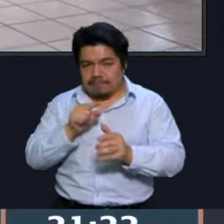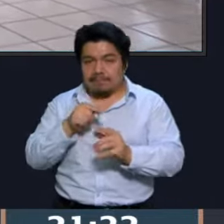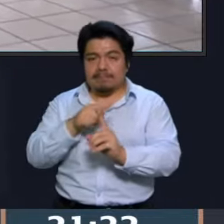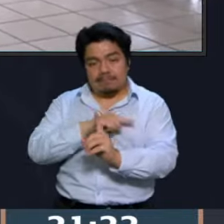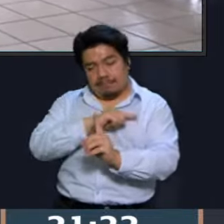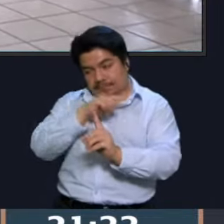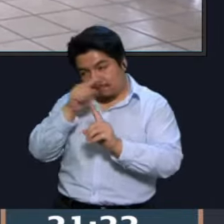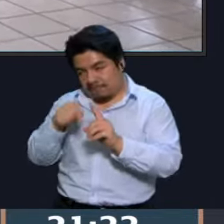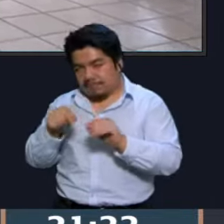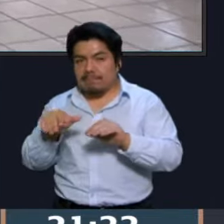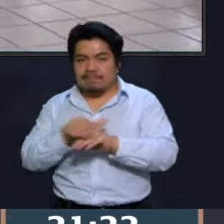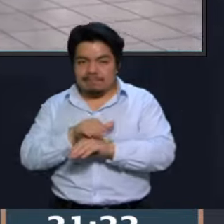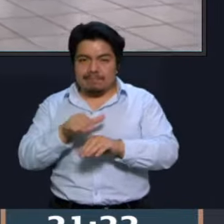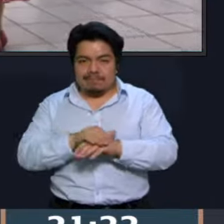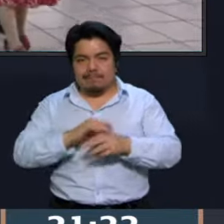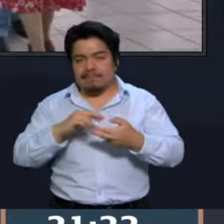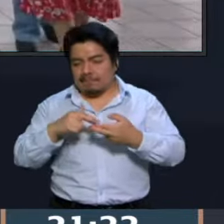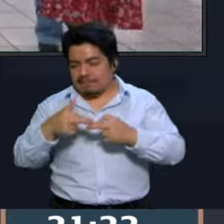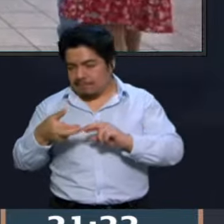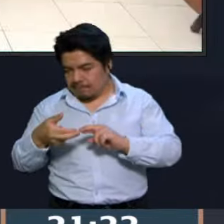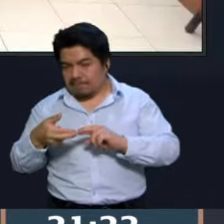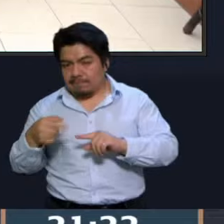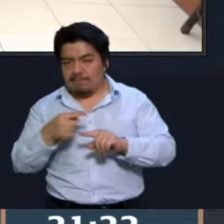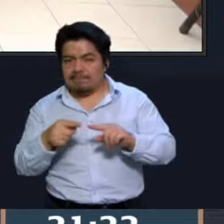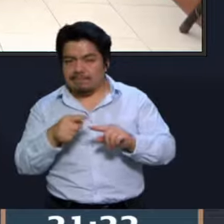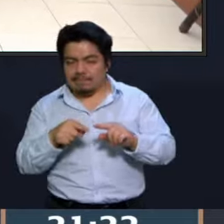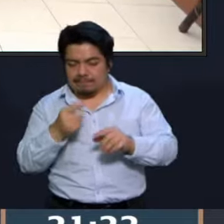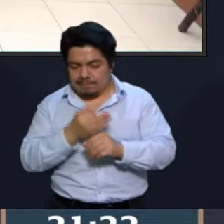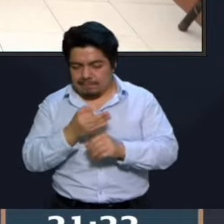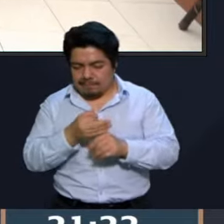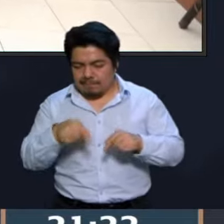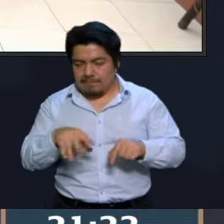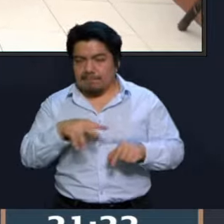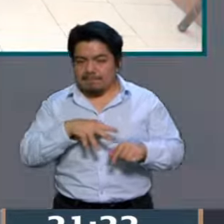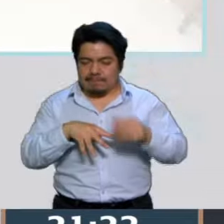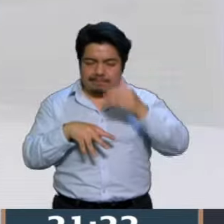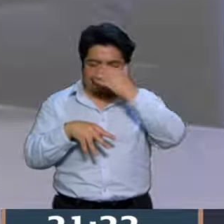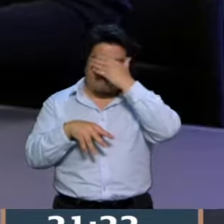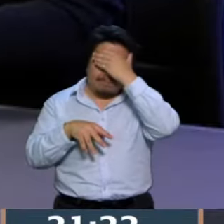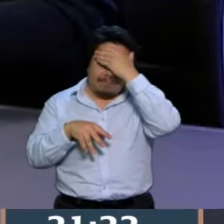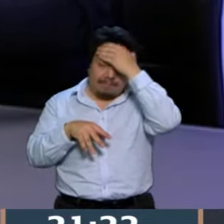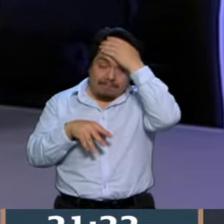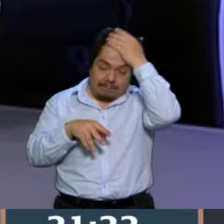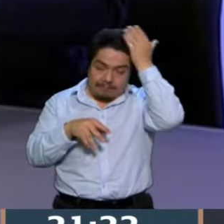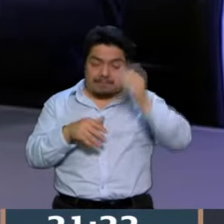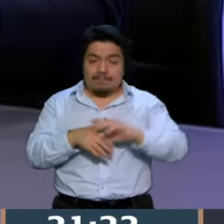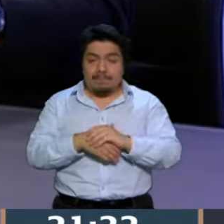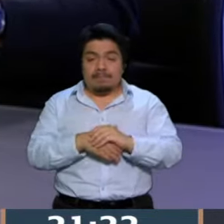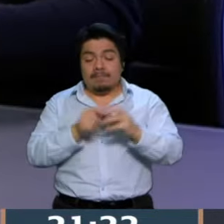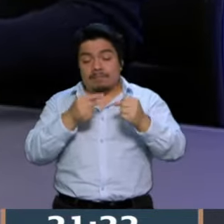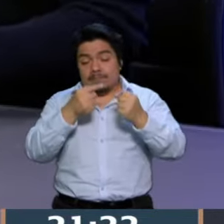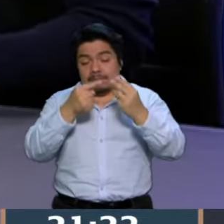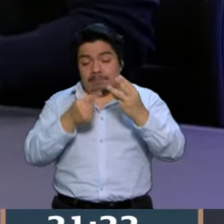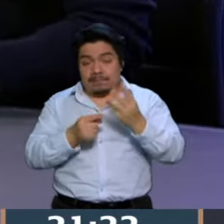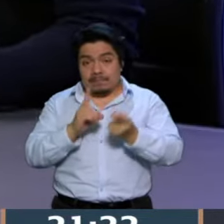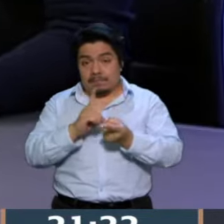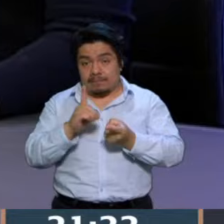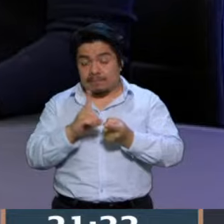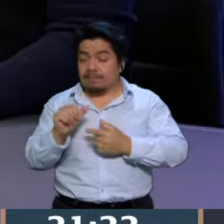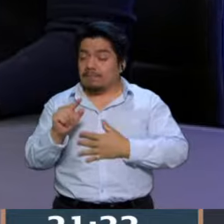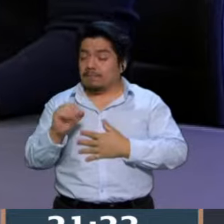otro relacionamiento de lo que tenemos hoy. Sin duda, y estos, bueno, ahorita nos relató de muchos datos de acuerdo con